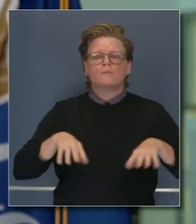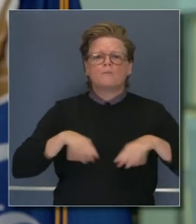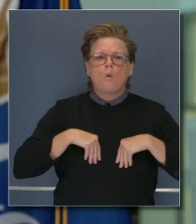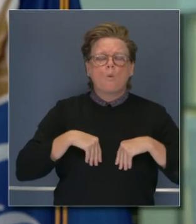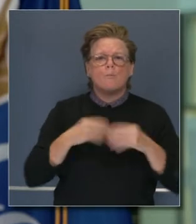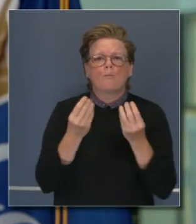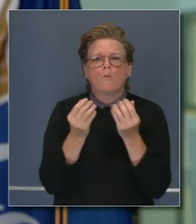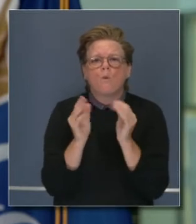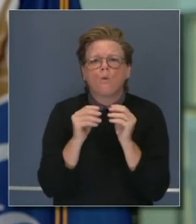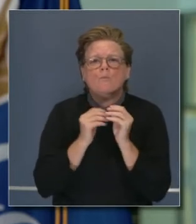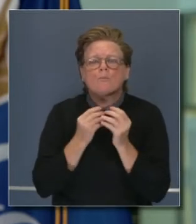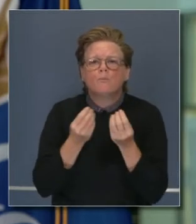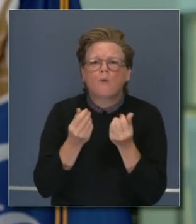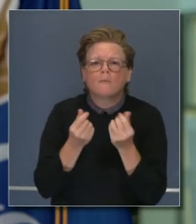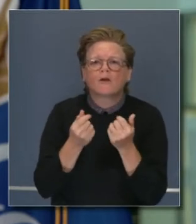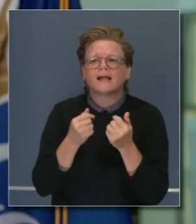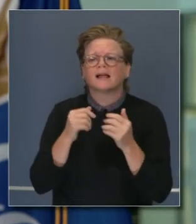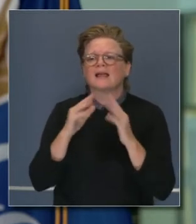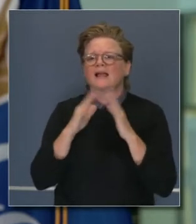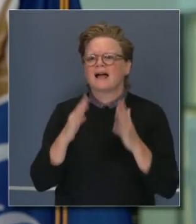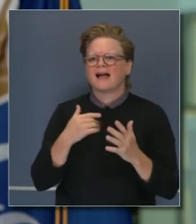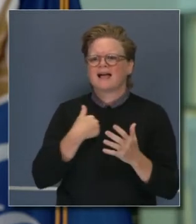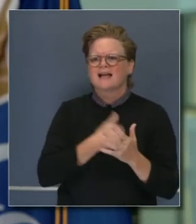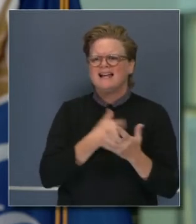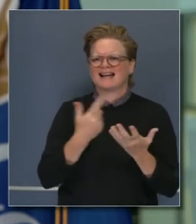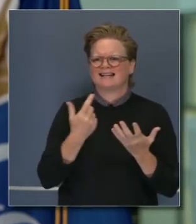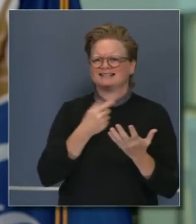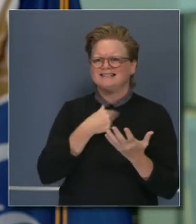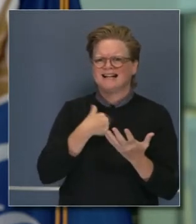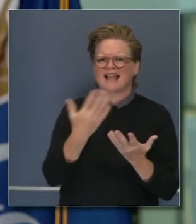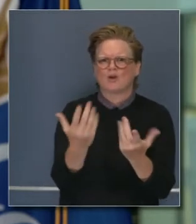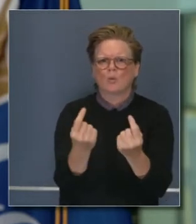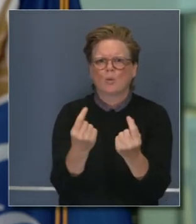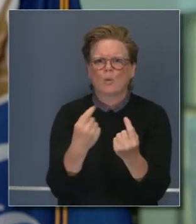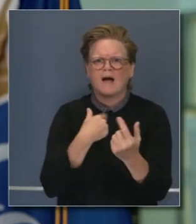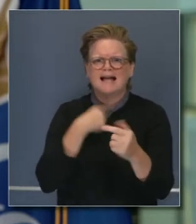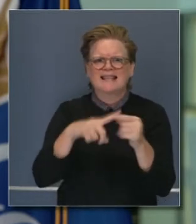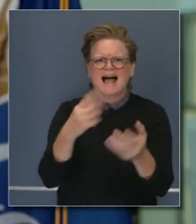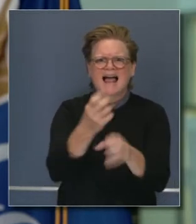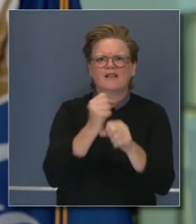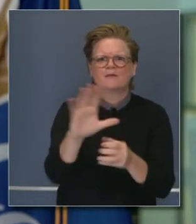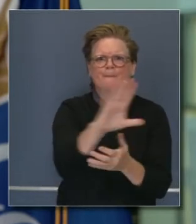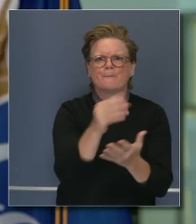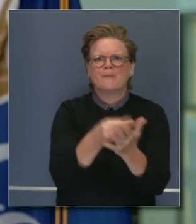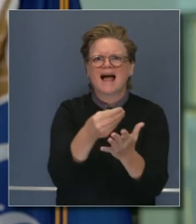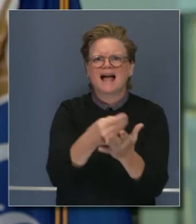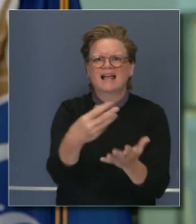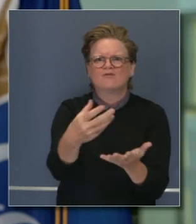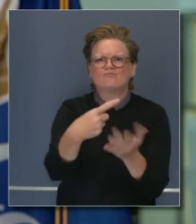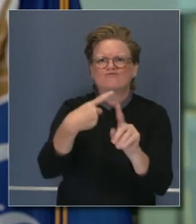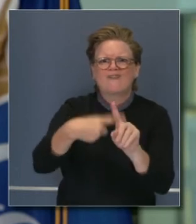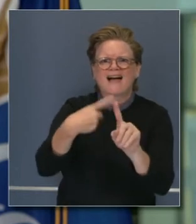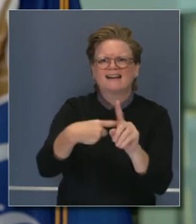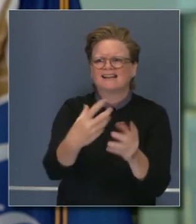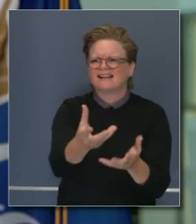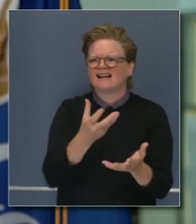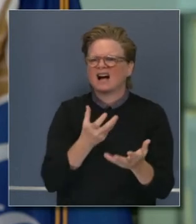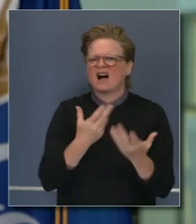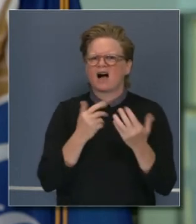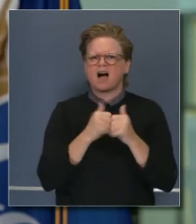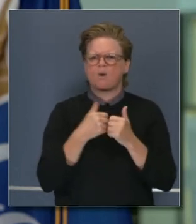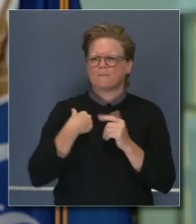dueños de propiedades que no pueden pagar sus hipotecas y no pueden recolectar rentas, cuestiones sobre